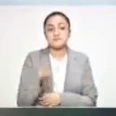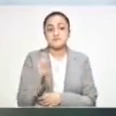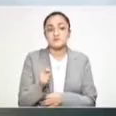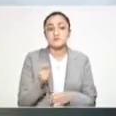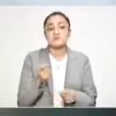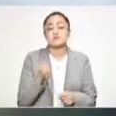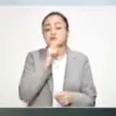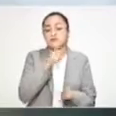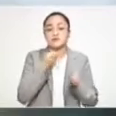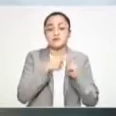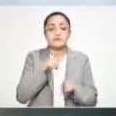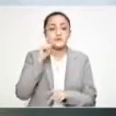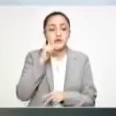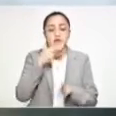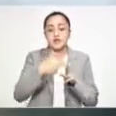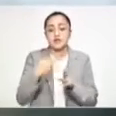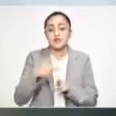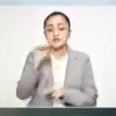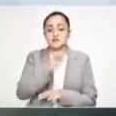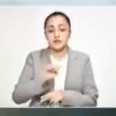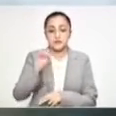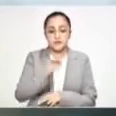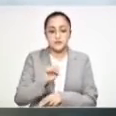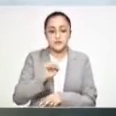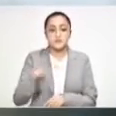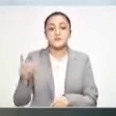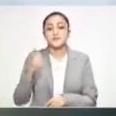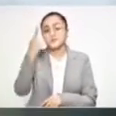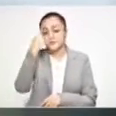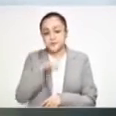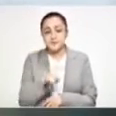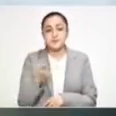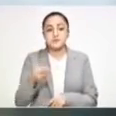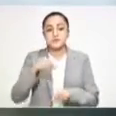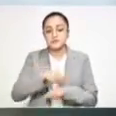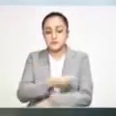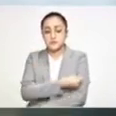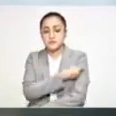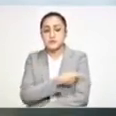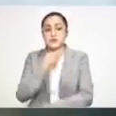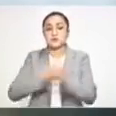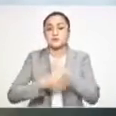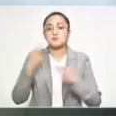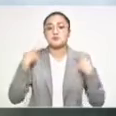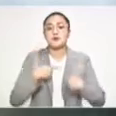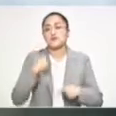la que iniciamos mañana hasta el sábado, para inocular a todos los